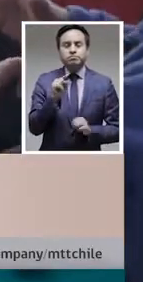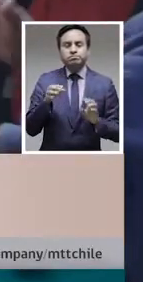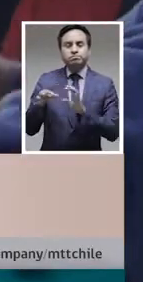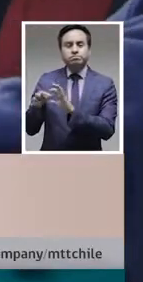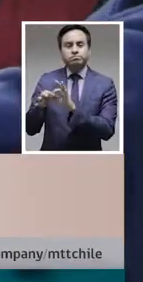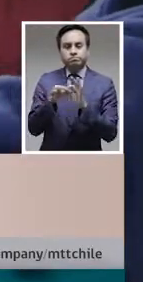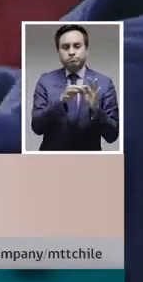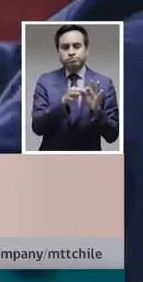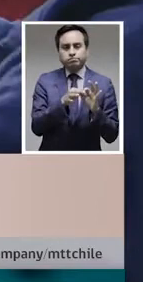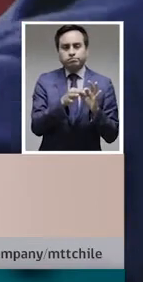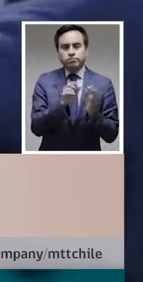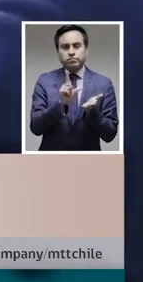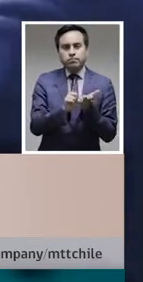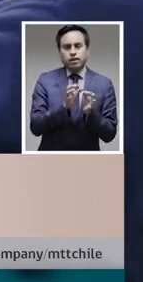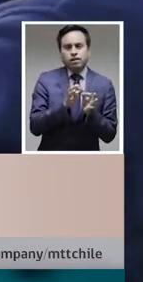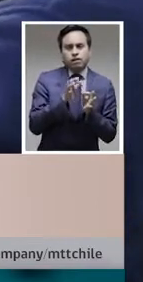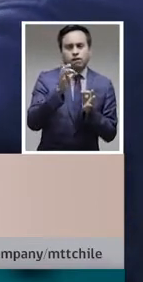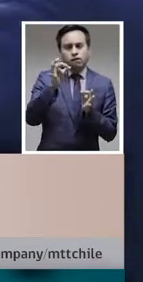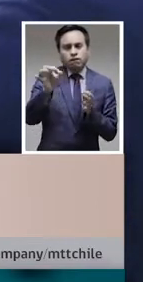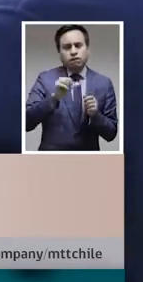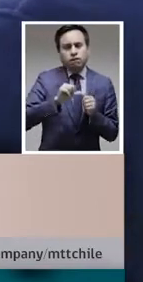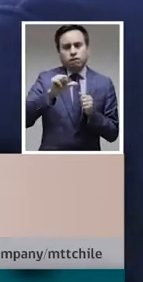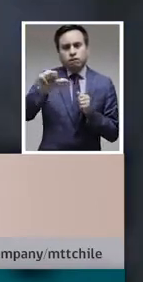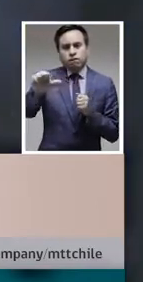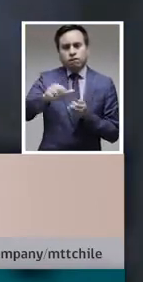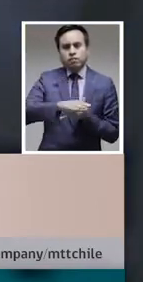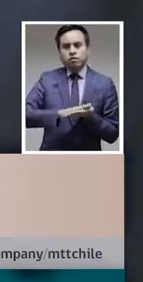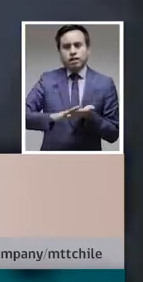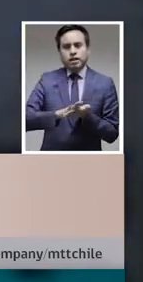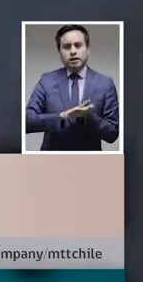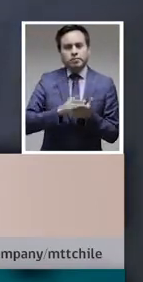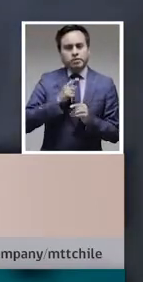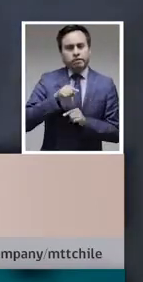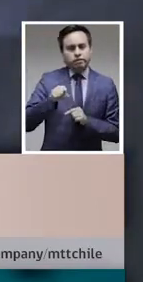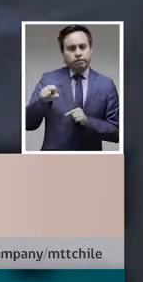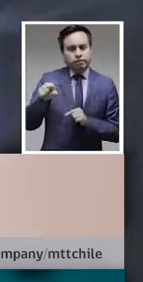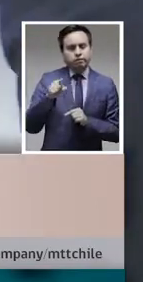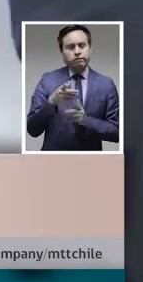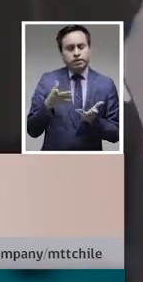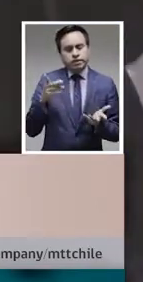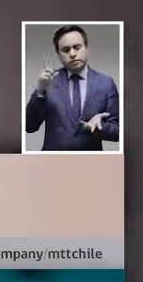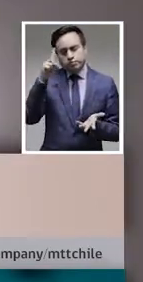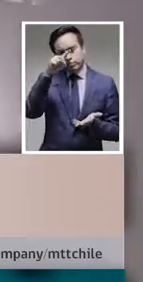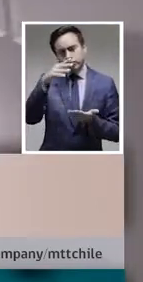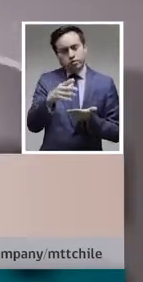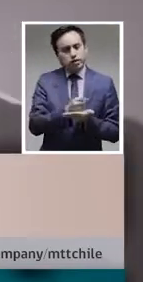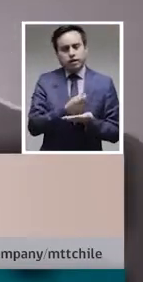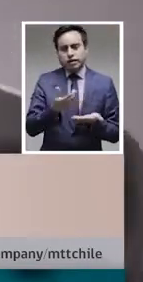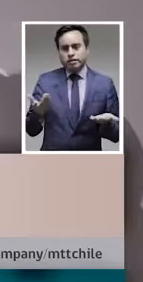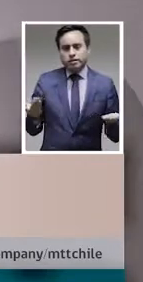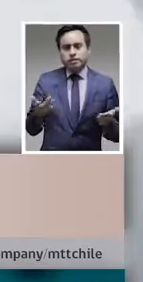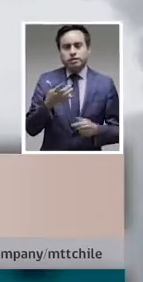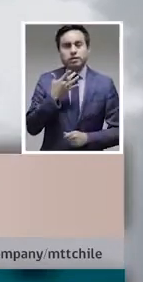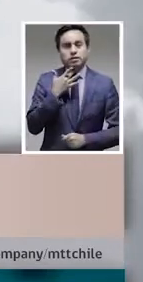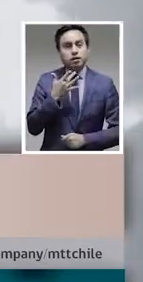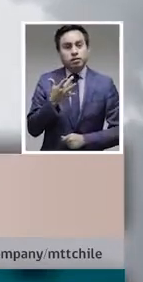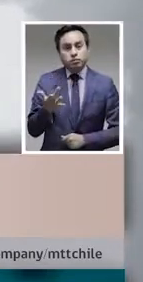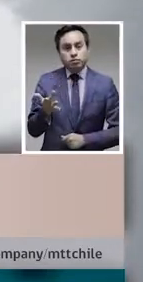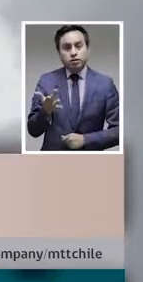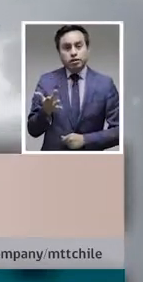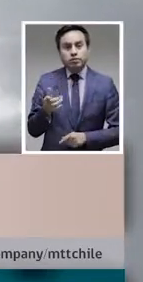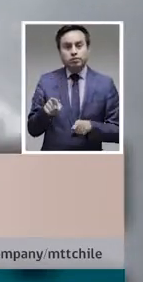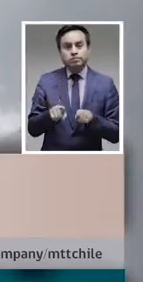razón, llegar a las zonas más alejadas, por ejemplo, era una posibilidad muy lejana, porque